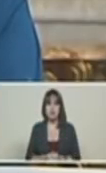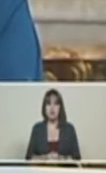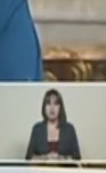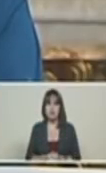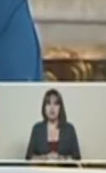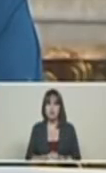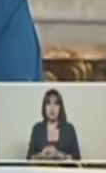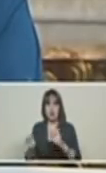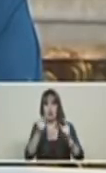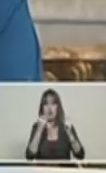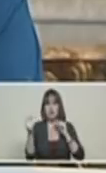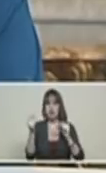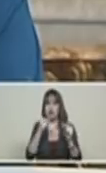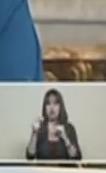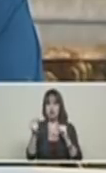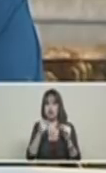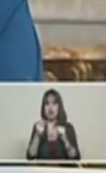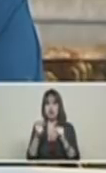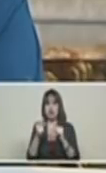combatiendo contra